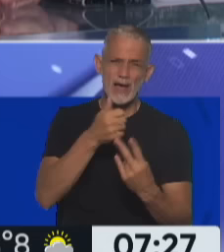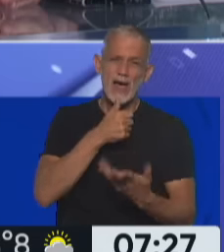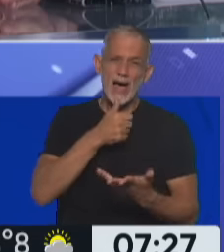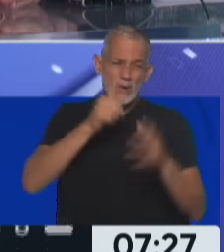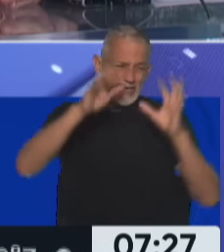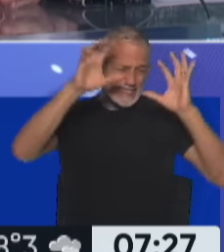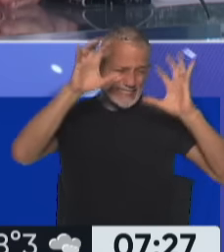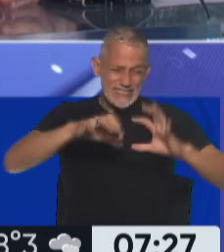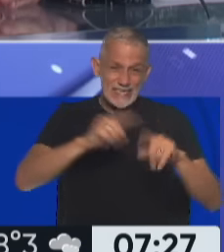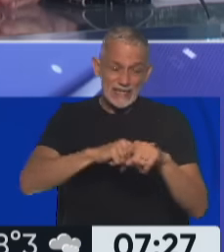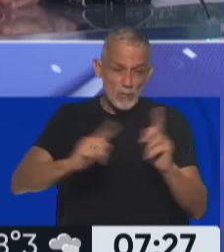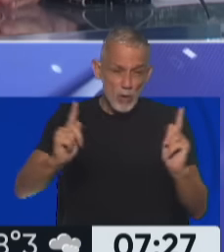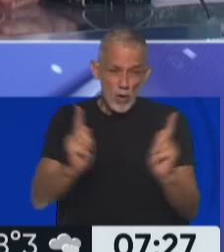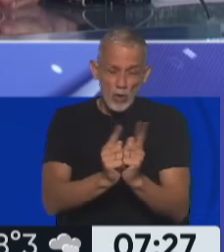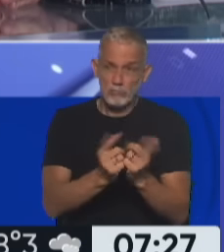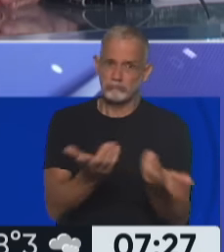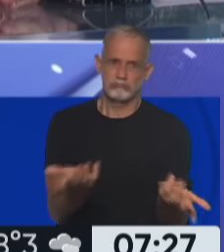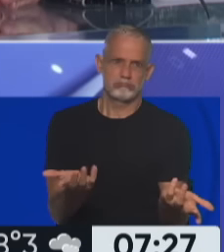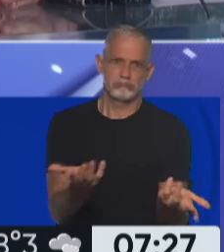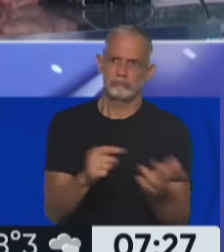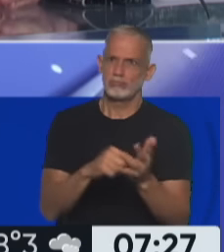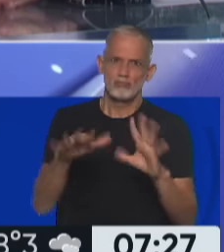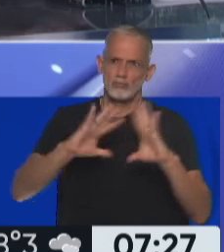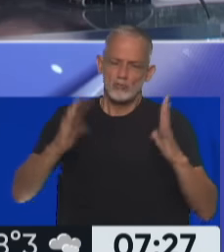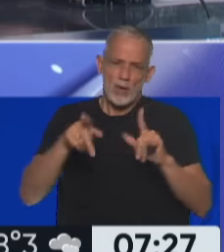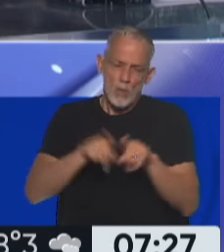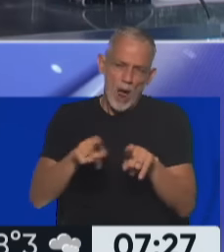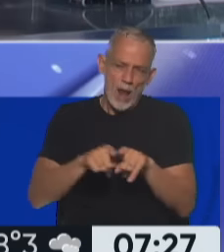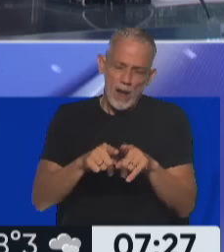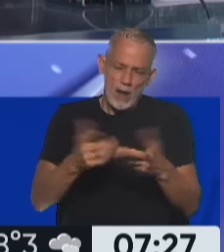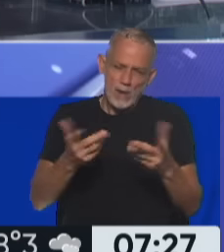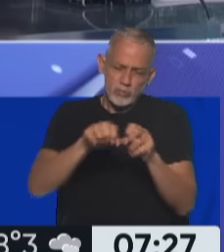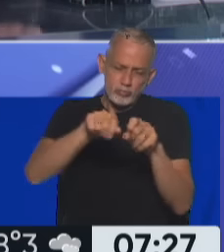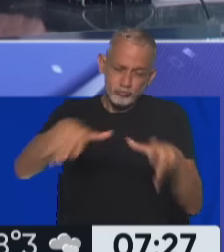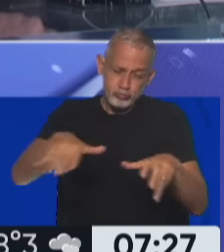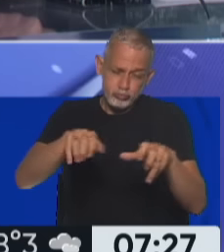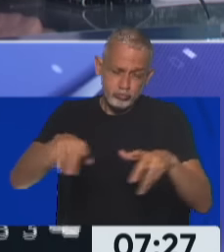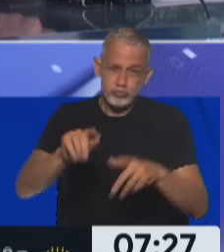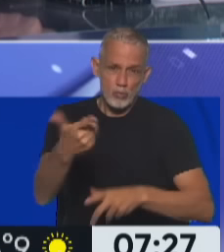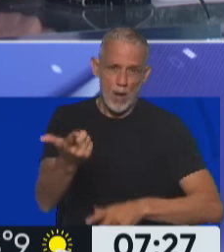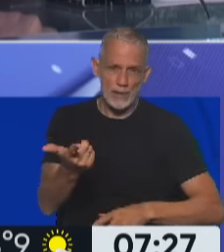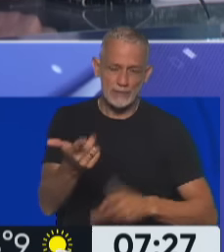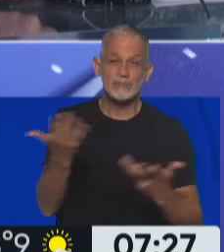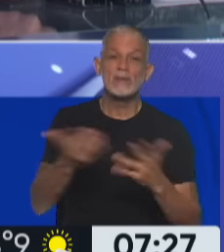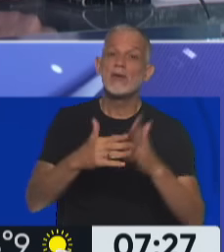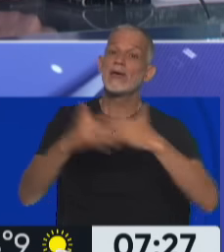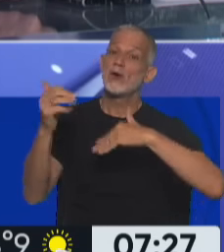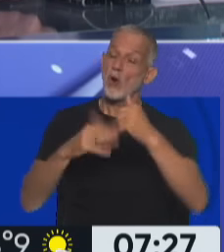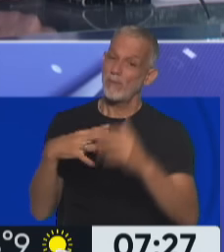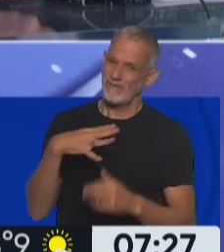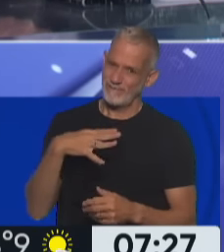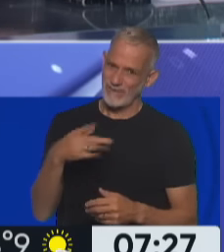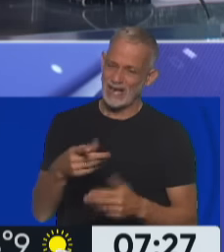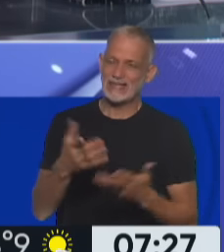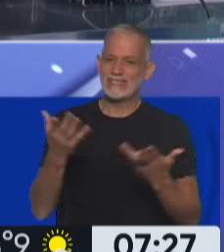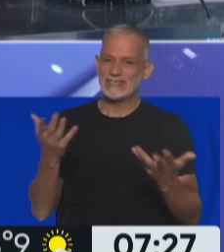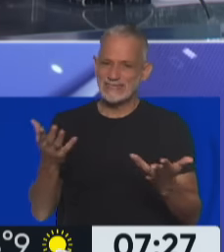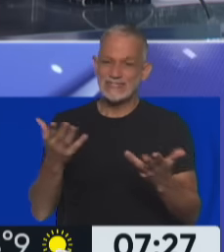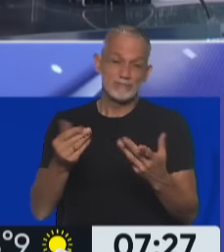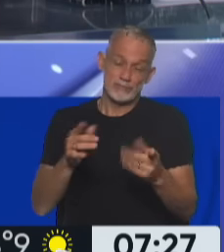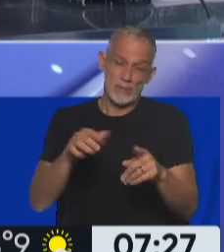en tan poco tiempo no hay ciudad que la aguante. Claro. Y segundo, la infraestructura en cuanto a las obras, ¿sí? Las obras públicas en esa zona. Entonces, Es una zona